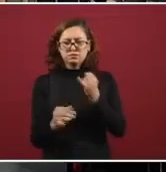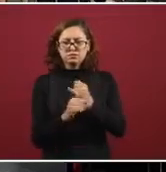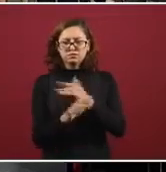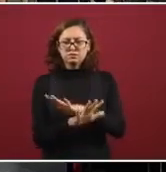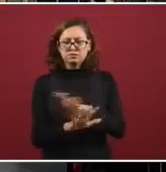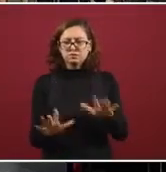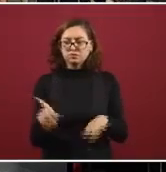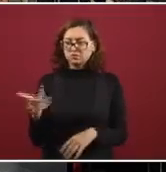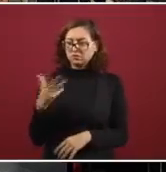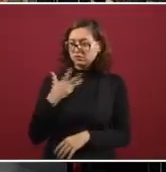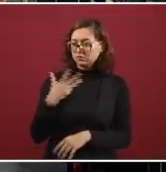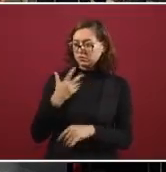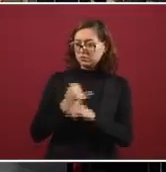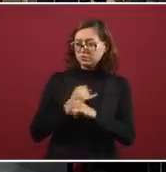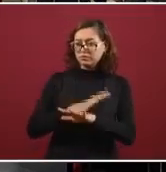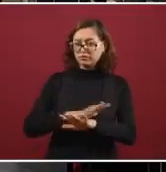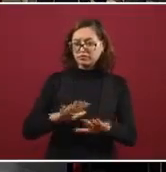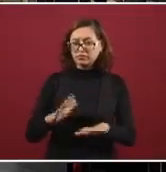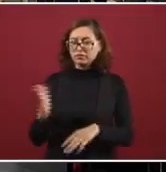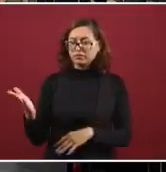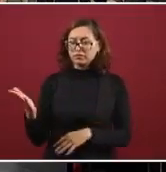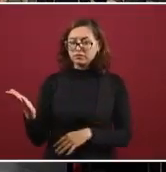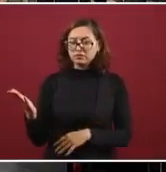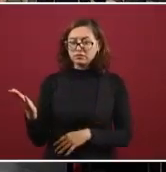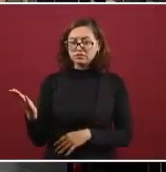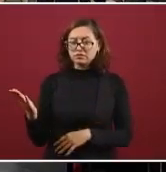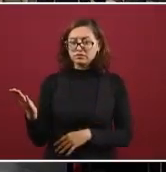¿La tienes? A ver, ya.